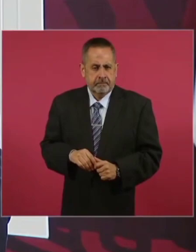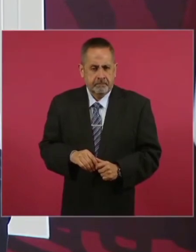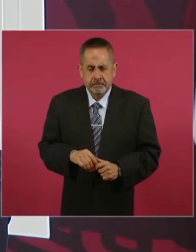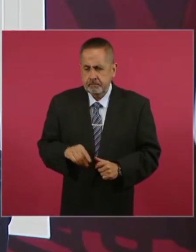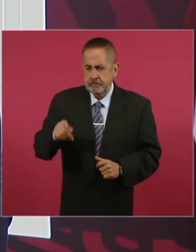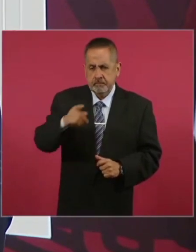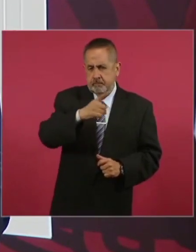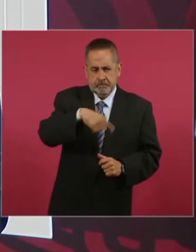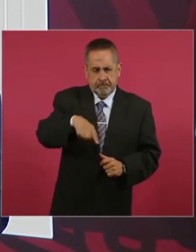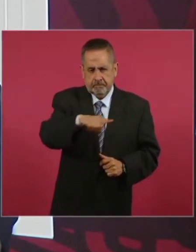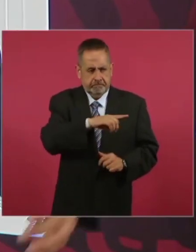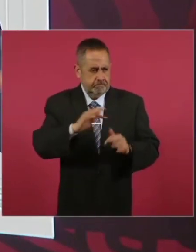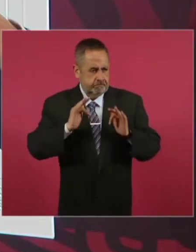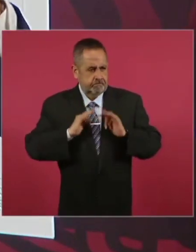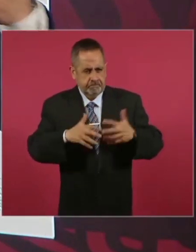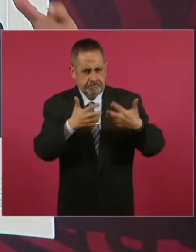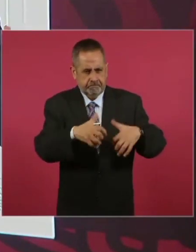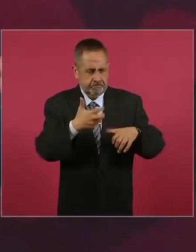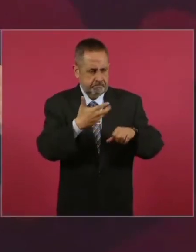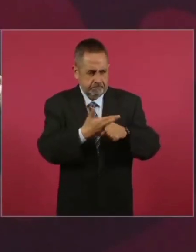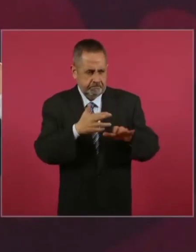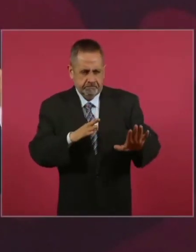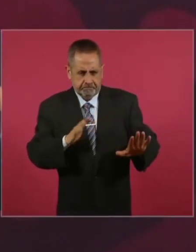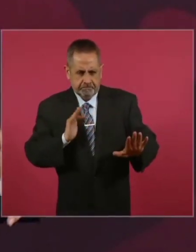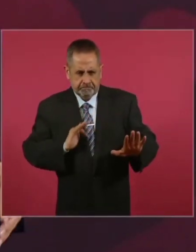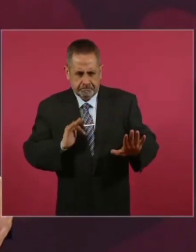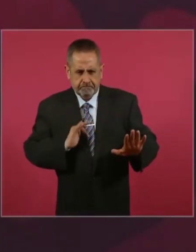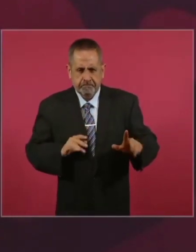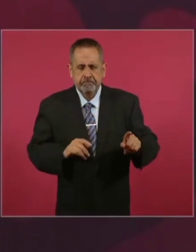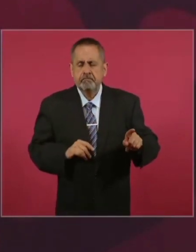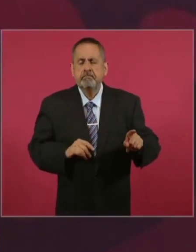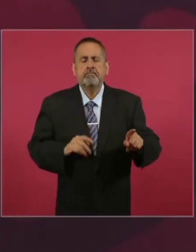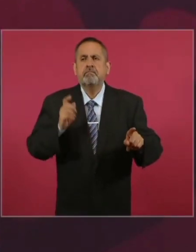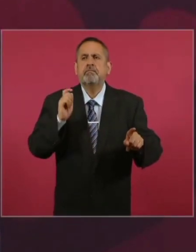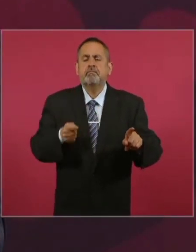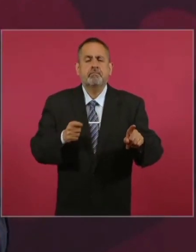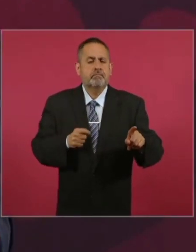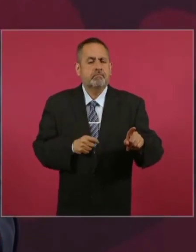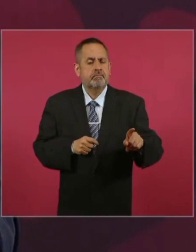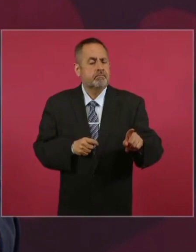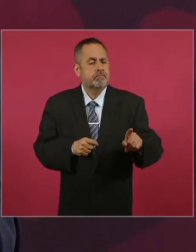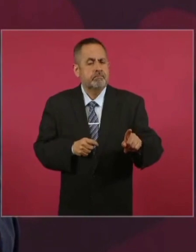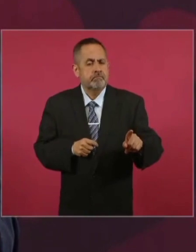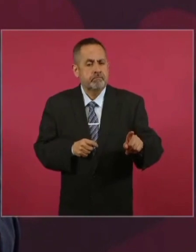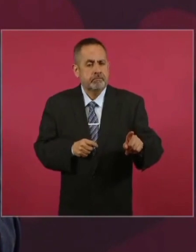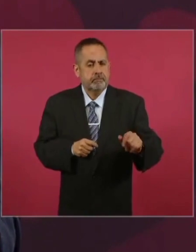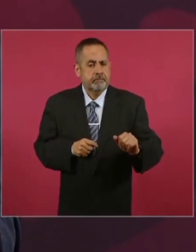los empresarios, para que no los